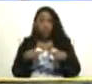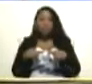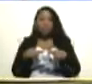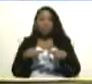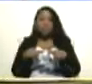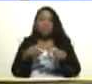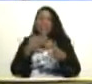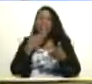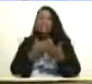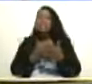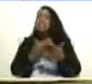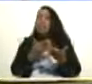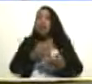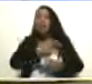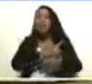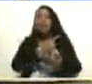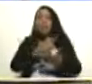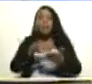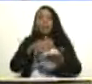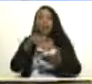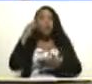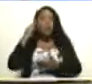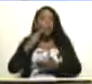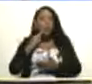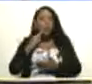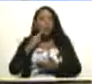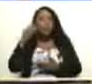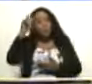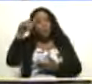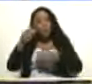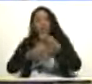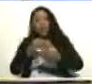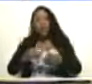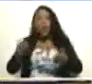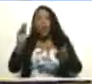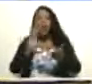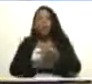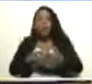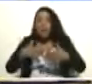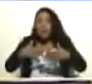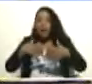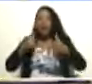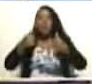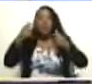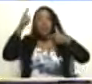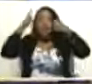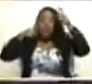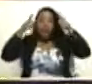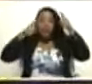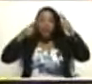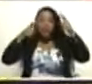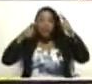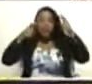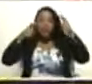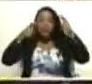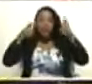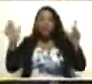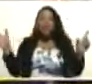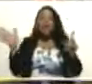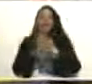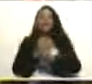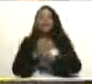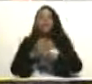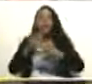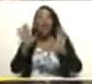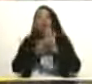Gracias a la Fuerza Armada Nacional Bolivariana y a nuestro pueblo, se restituyó con vida al comandante Chávez y se restituyó con vida a la Constitución,